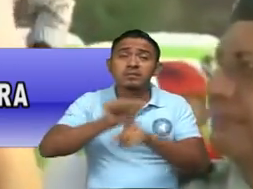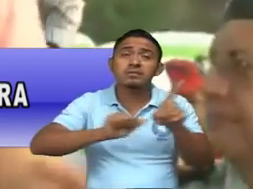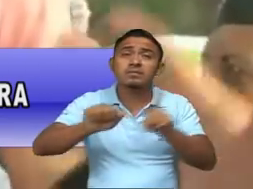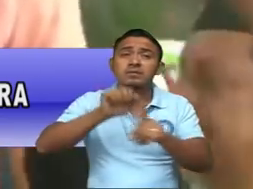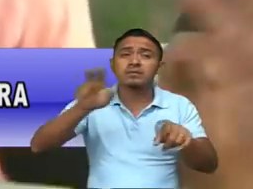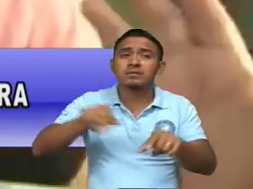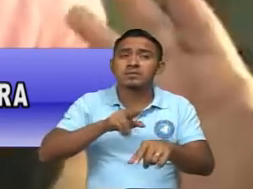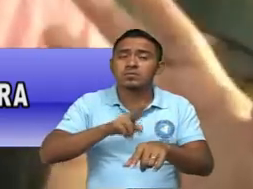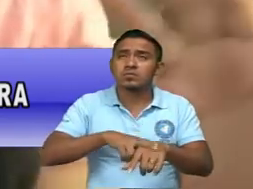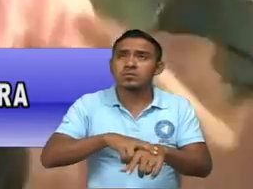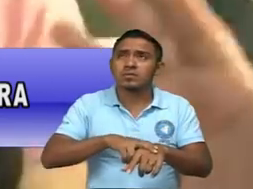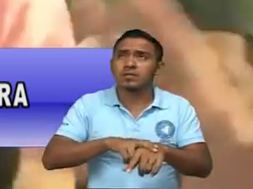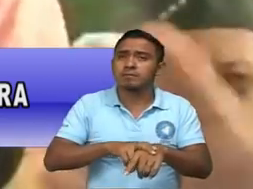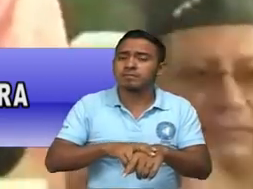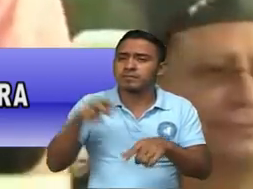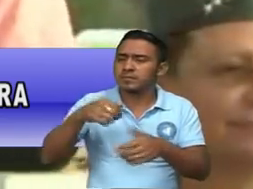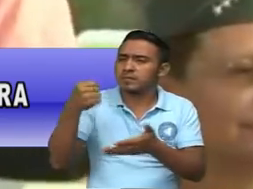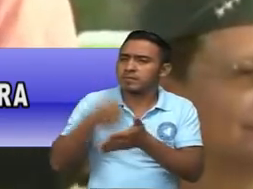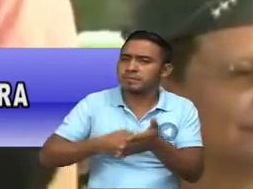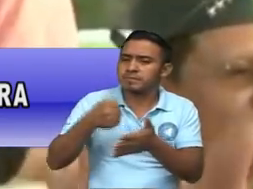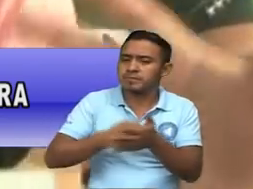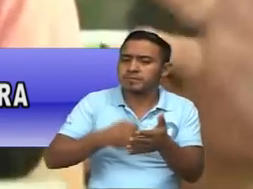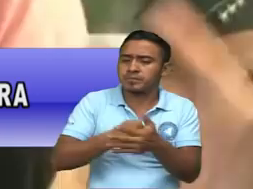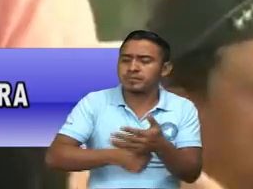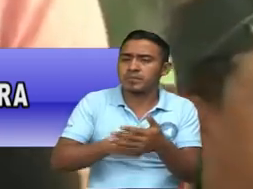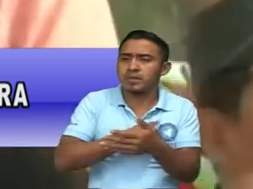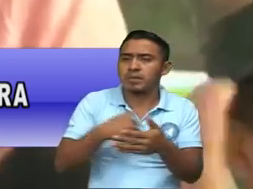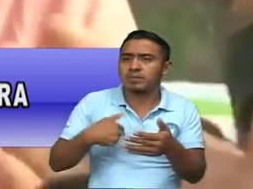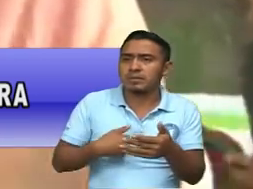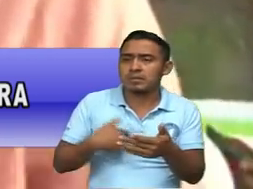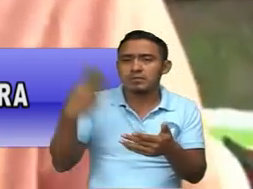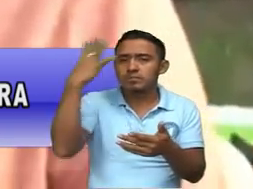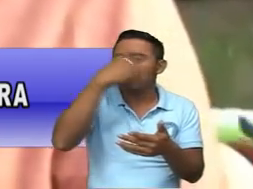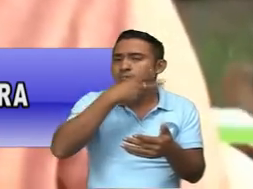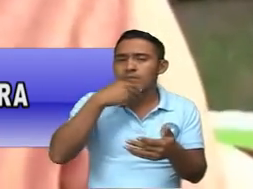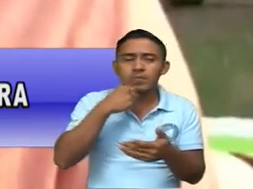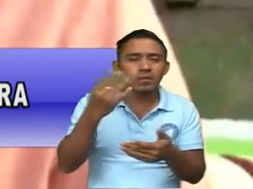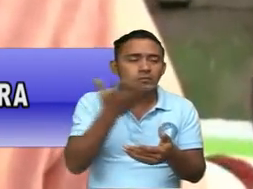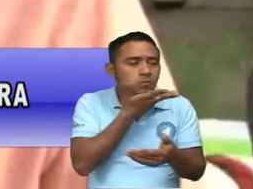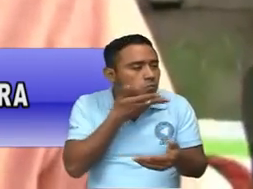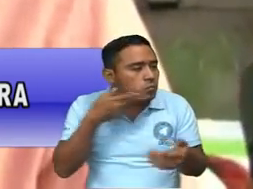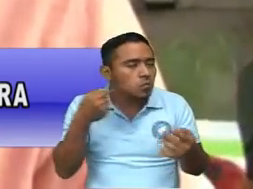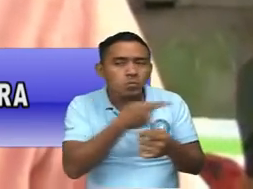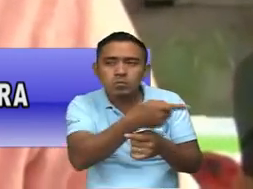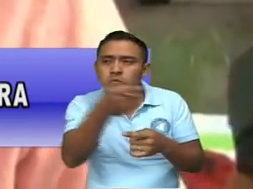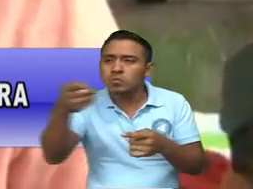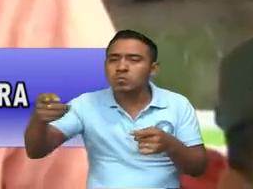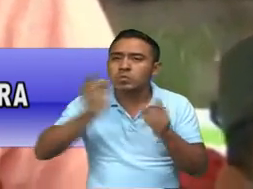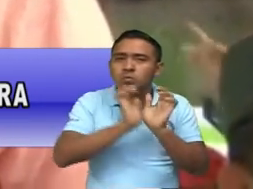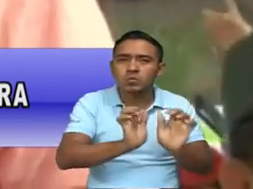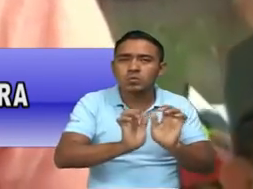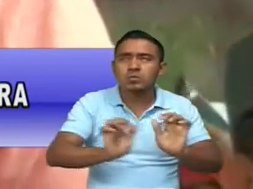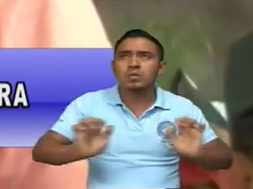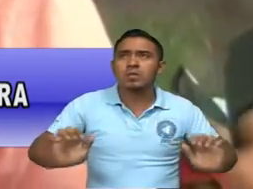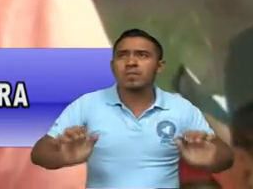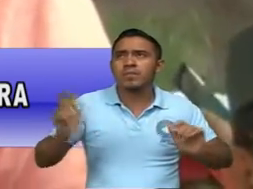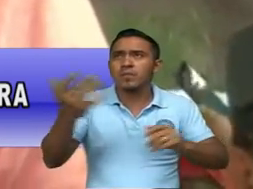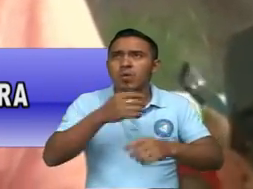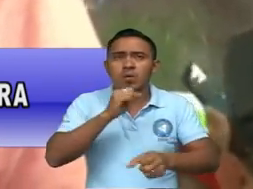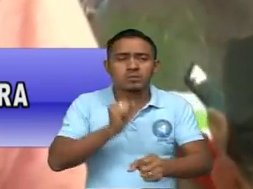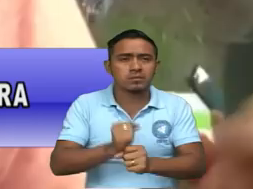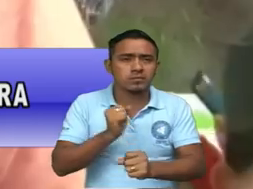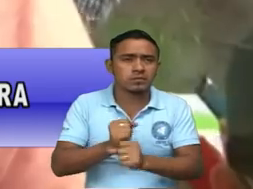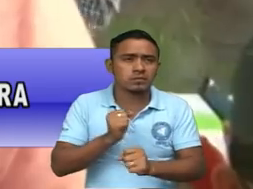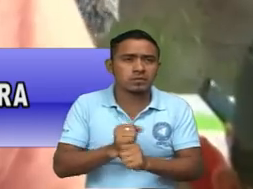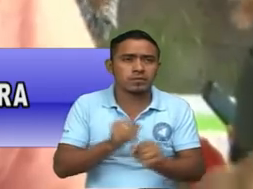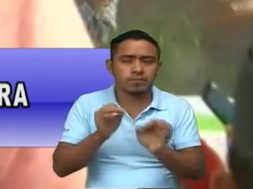parlamentario. Este esfuerzo que se está realizando tan bonito, la juventud, la niñez, todos